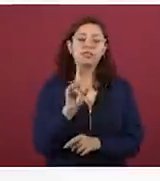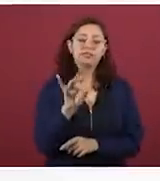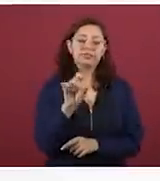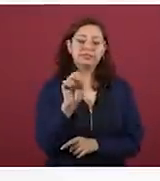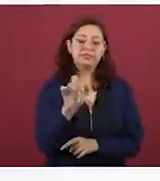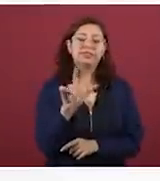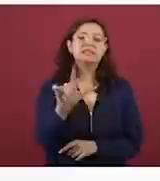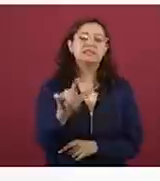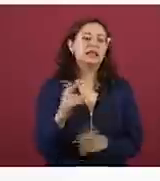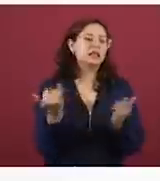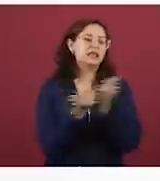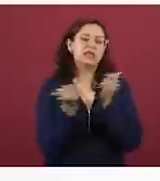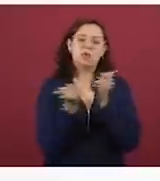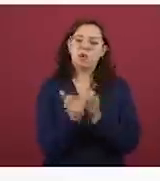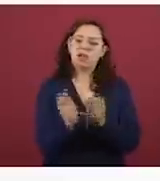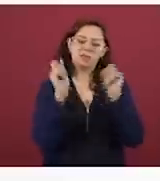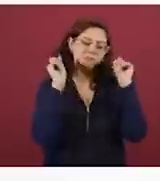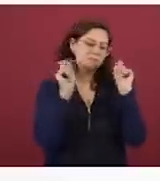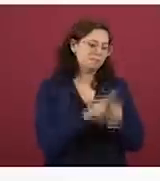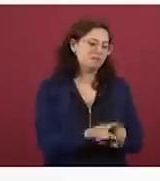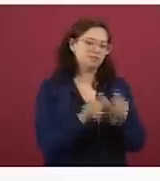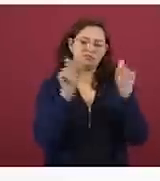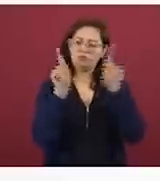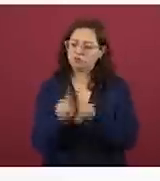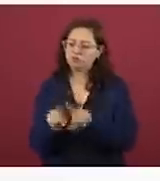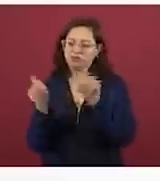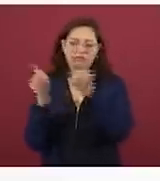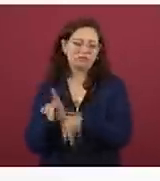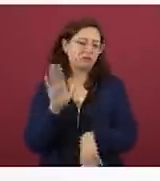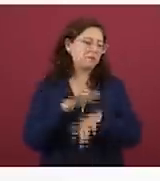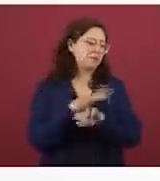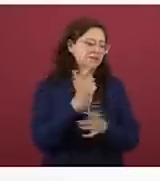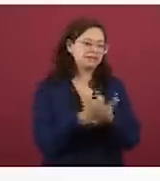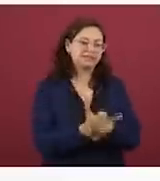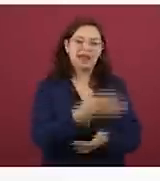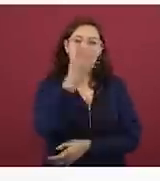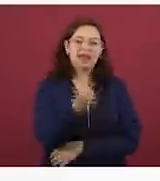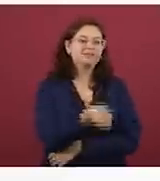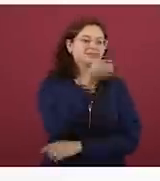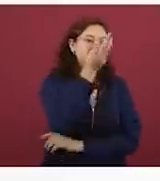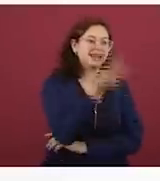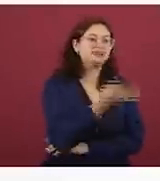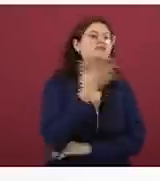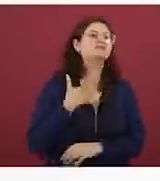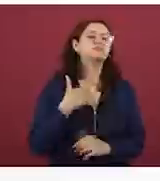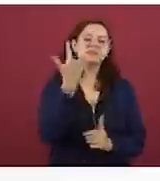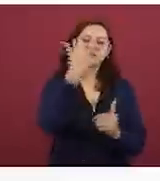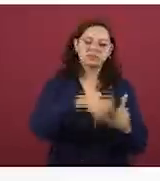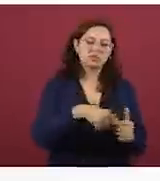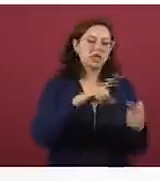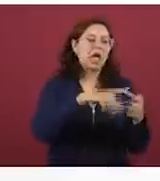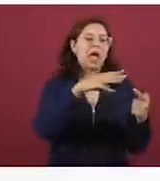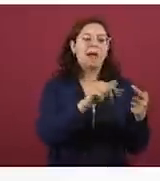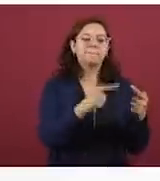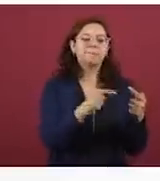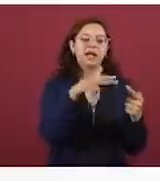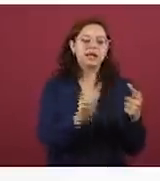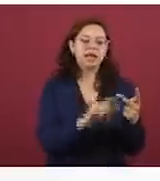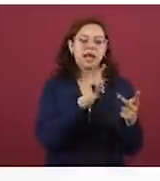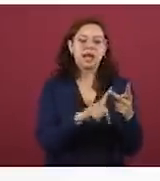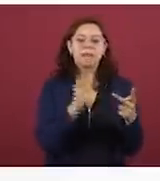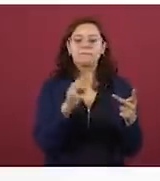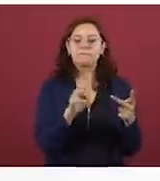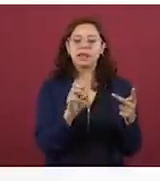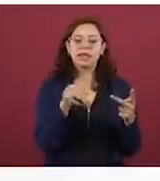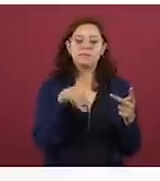que da caro la Magna, la Premium y la diésel. La diésel se está